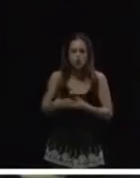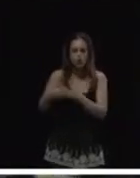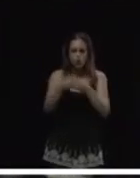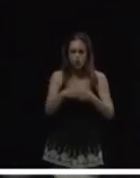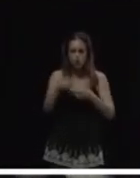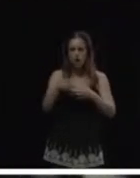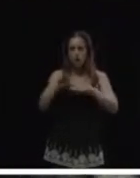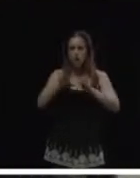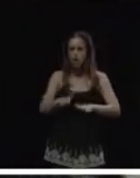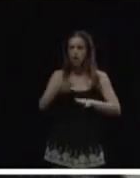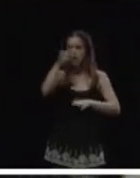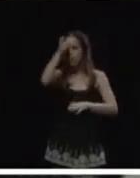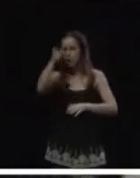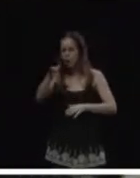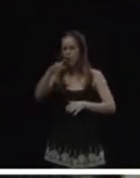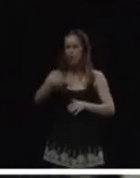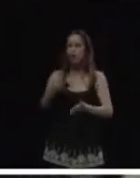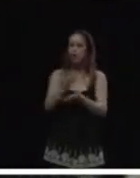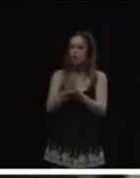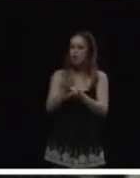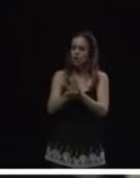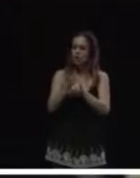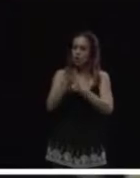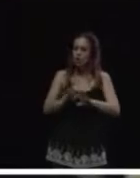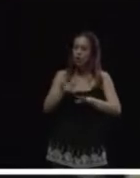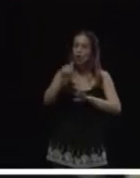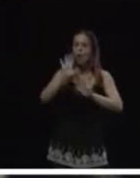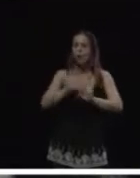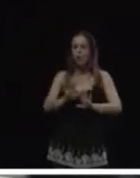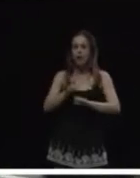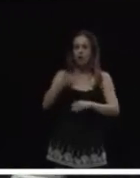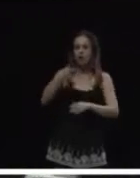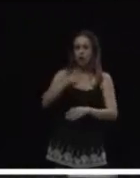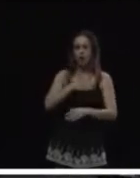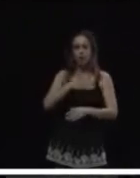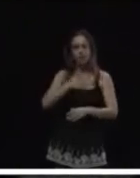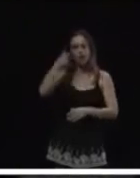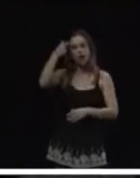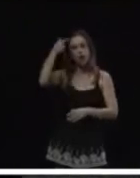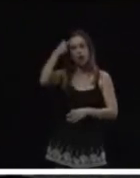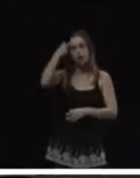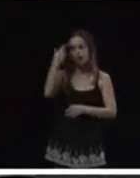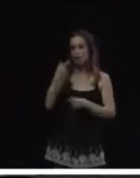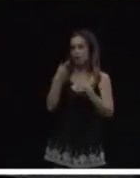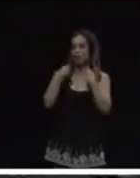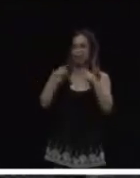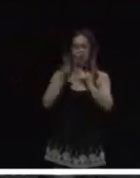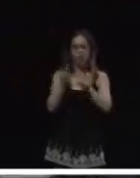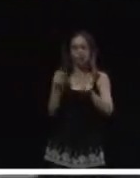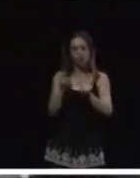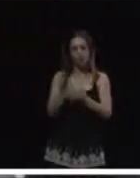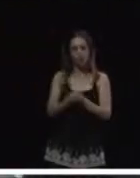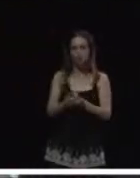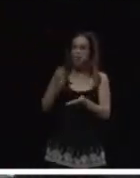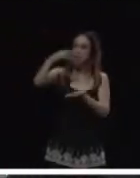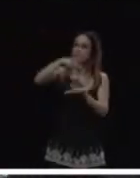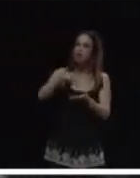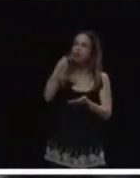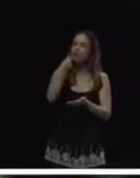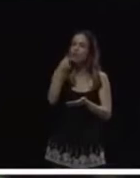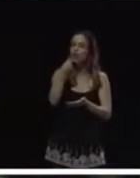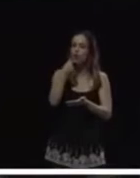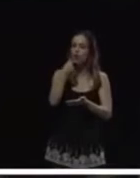un pueblo pacífico y tarda en levantarse, pero la patria en la conciencia no la pierde. Se levantó y les dijo, señores de